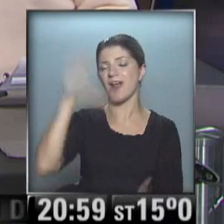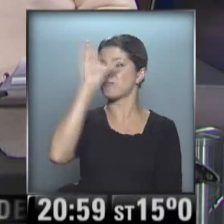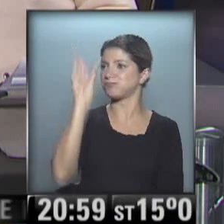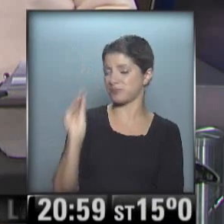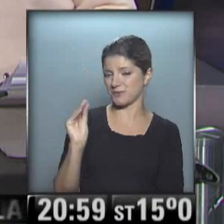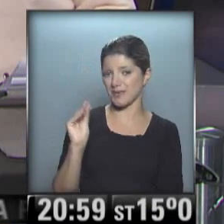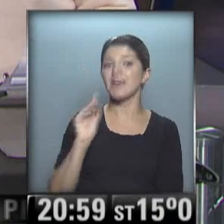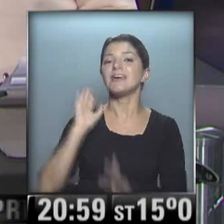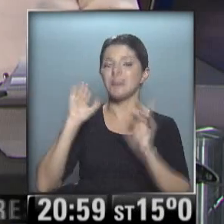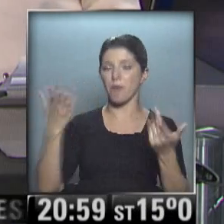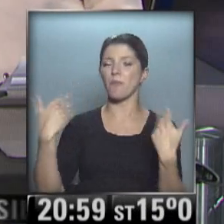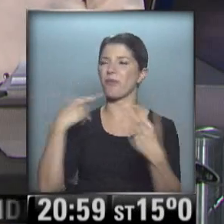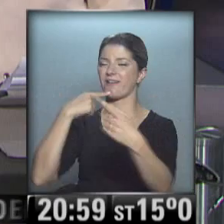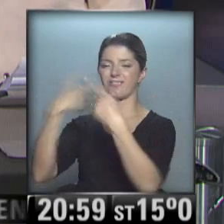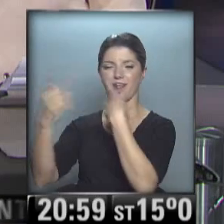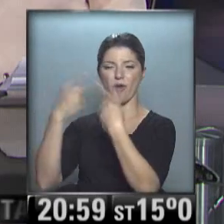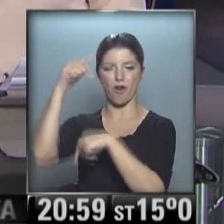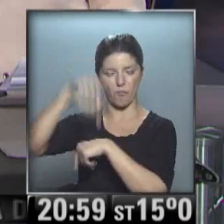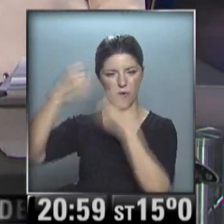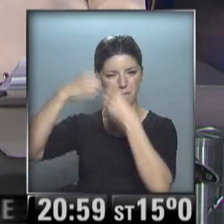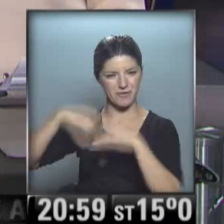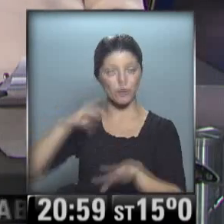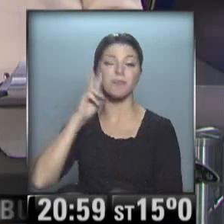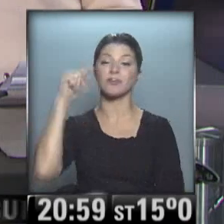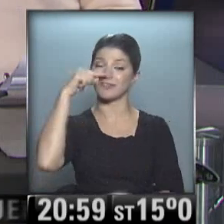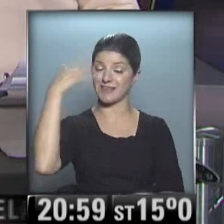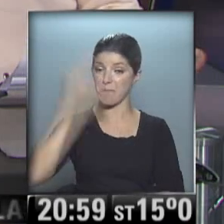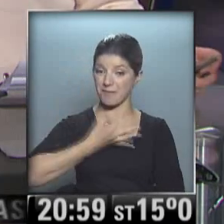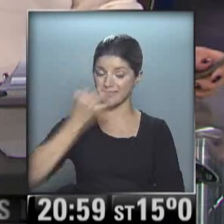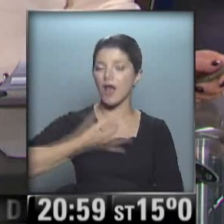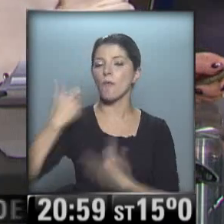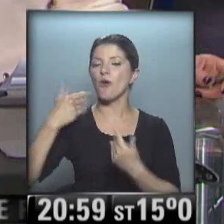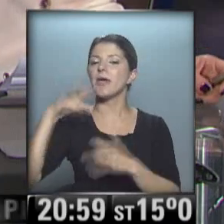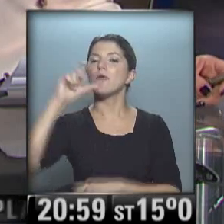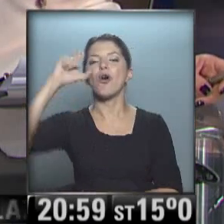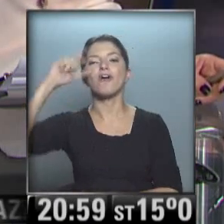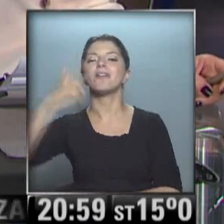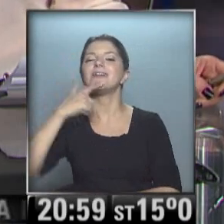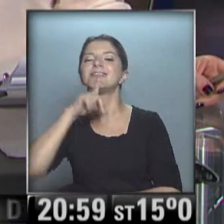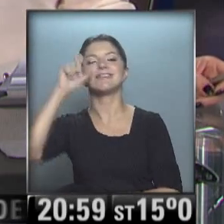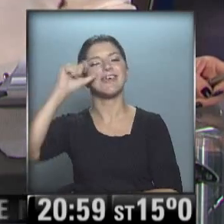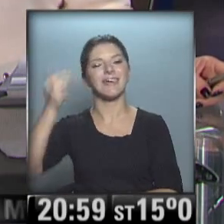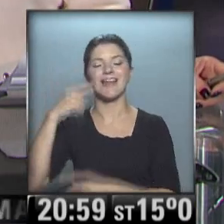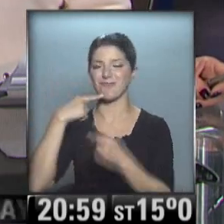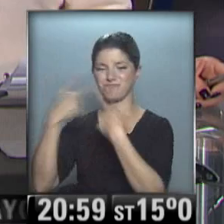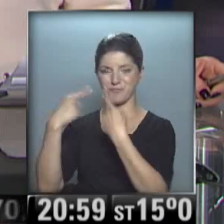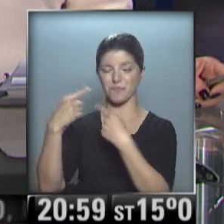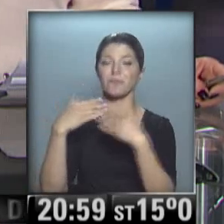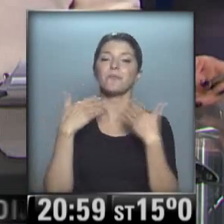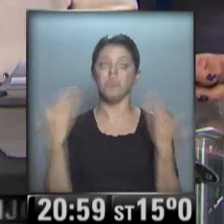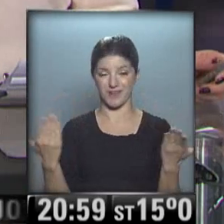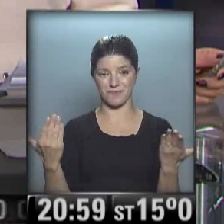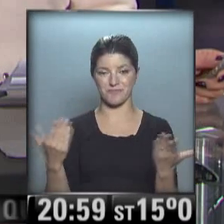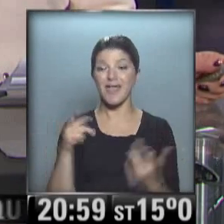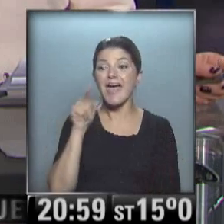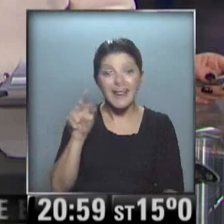diálogo exclusivo, Cecilia, que al comienzo de esta edición especial de Visión 7 manteníamos con la propia Estela de Carlotto. Bueno, en